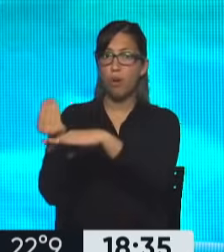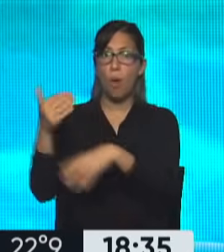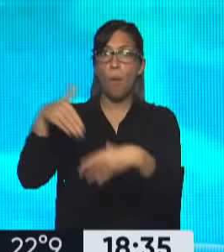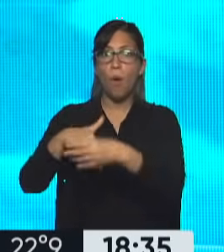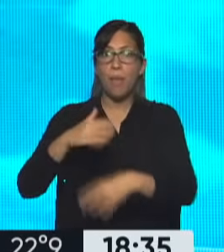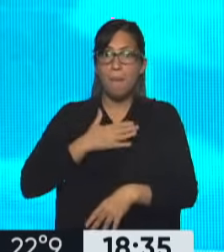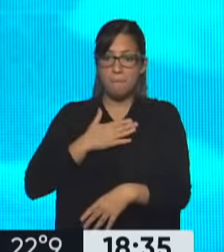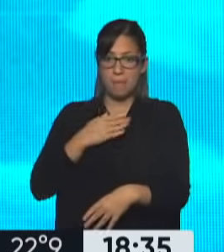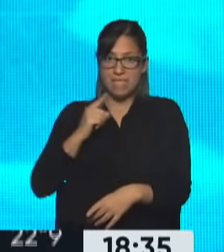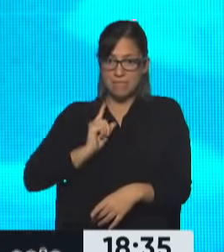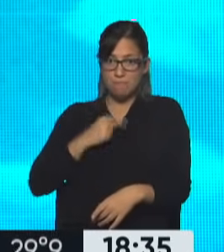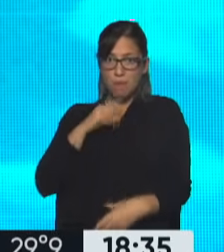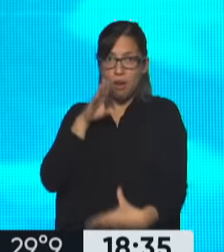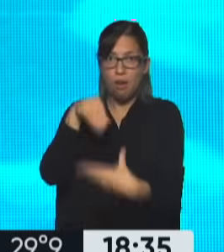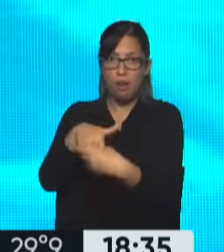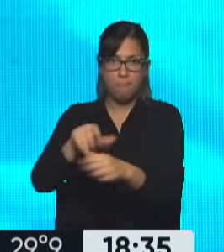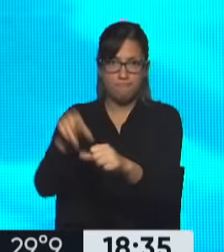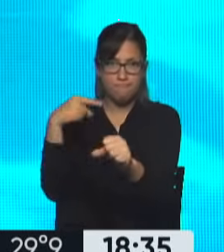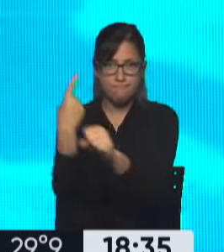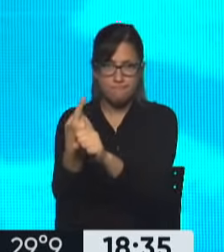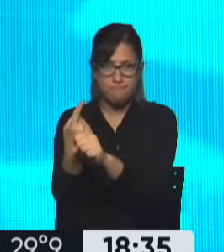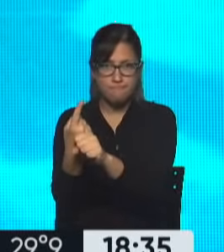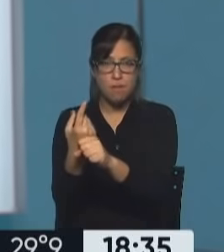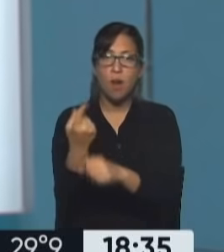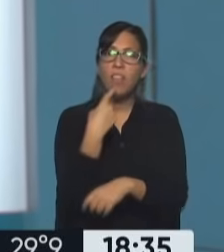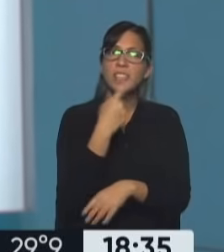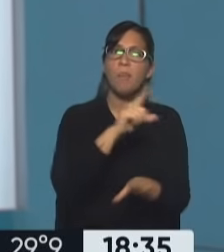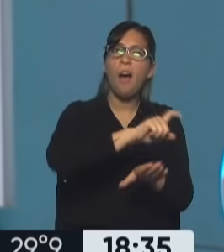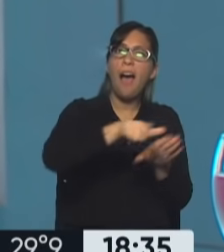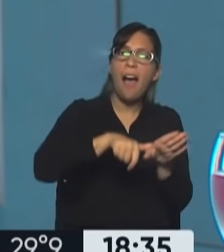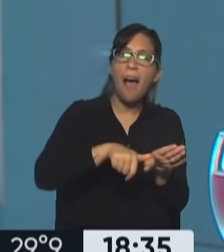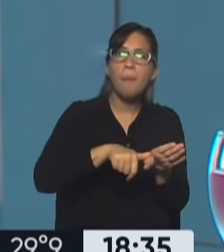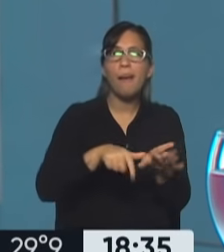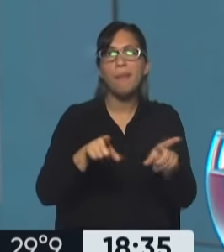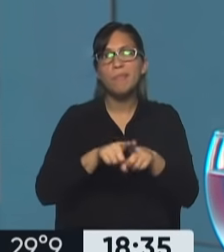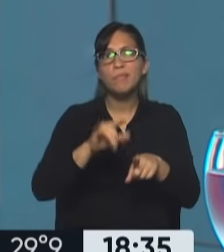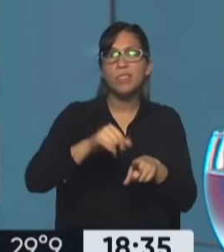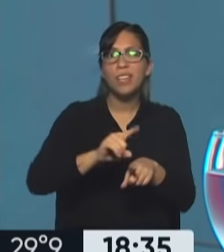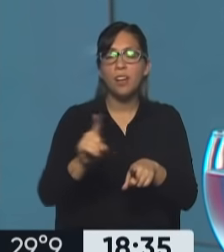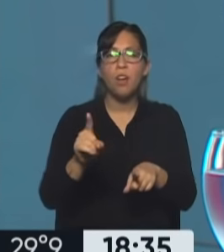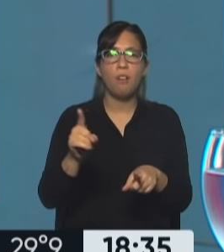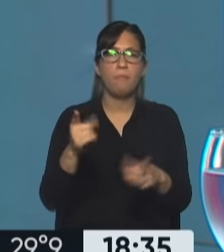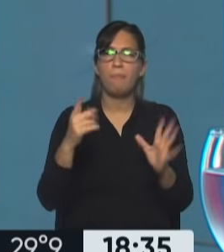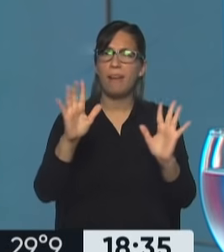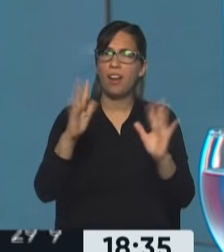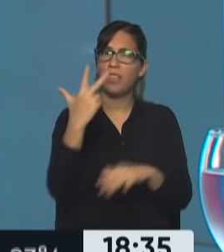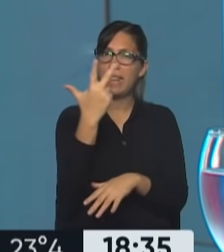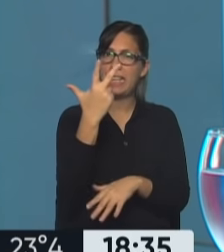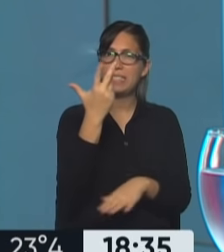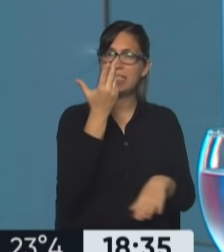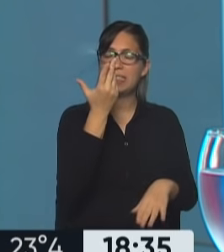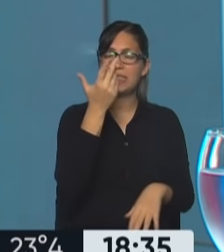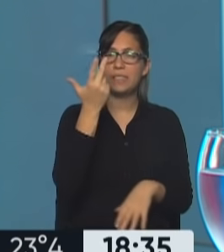mismos. Curiosidades. Sí, bueno, hace un año y medio que estamos diciendo que el AMBA es lo mismo, de un lado o Sí. del otro, tampoco nos vamos a poner tan detallistas, pero son tres puntualmente